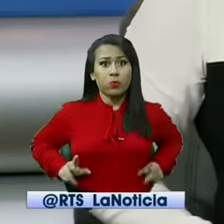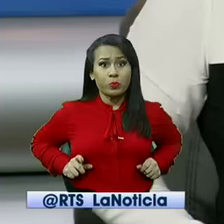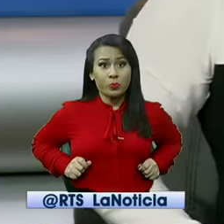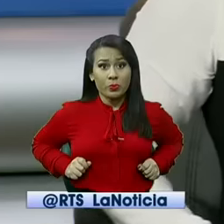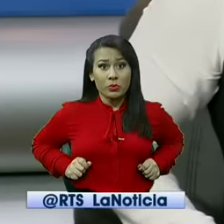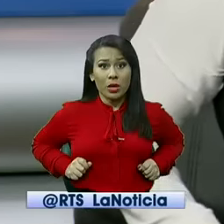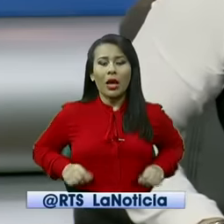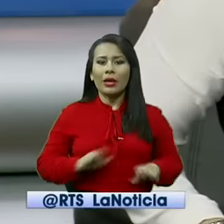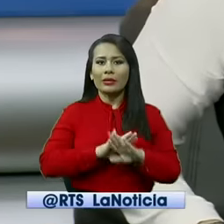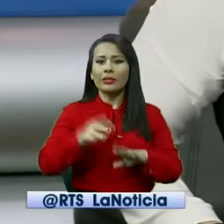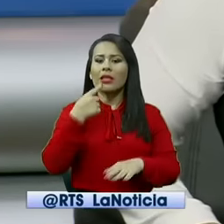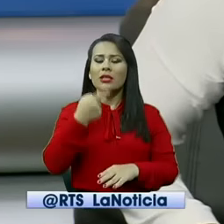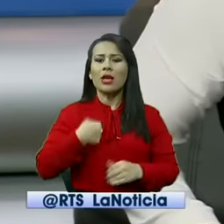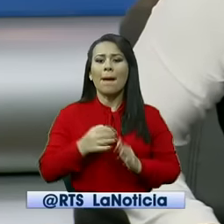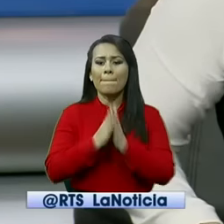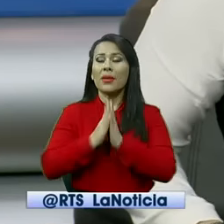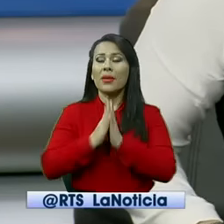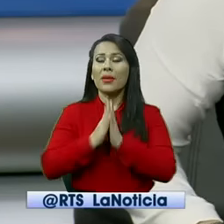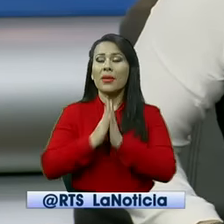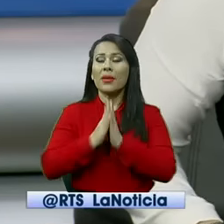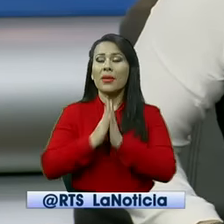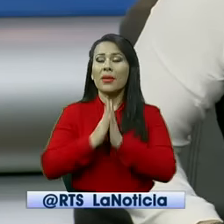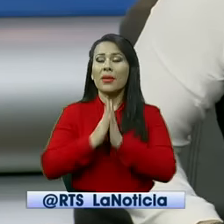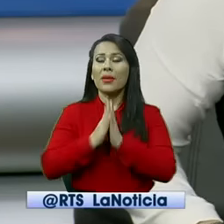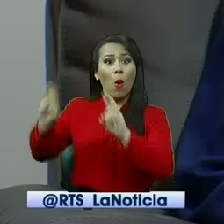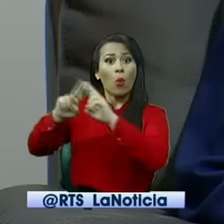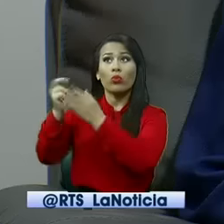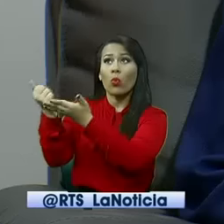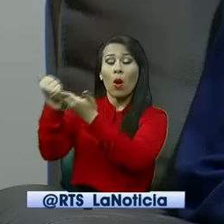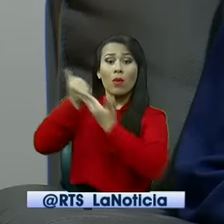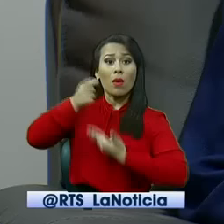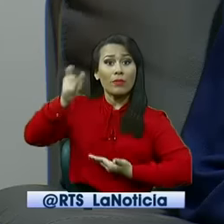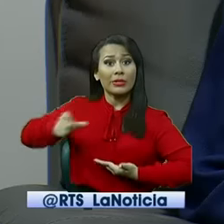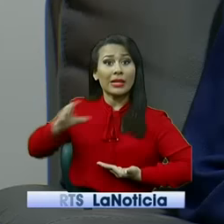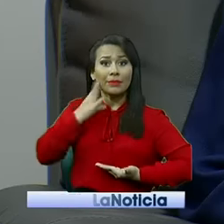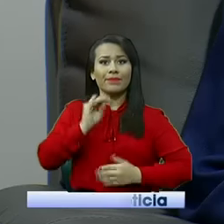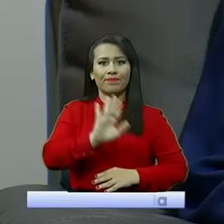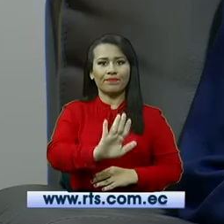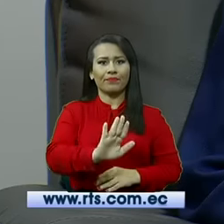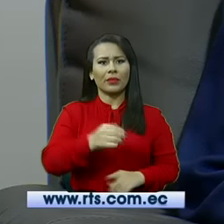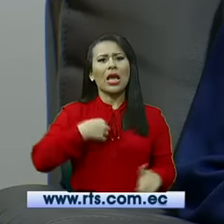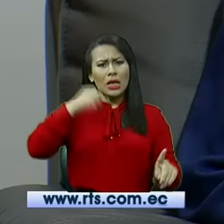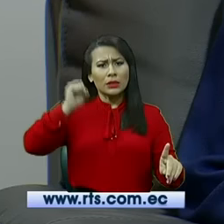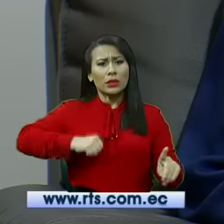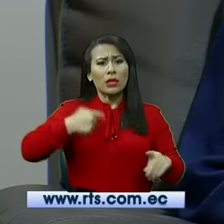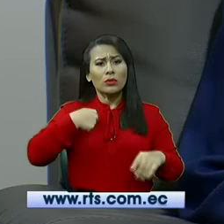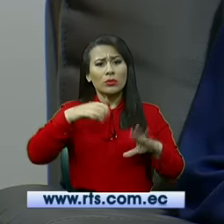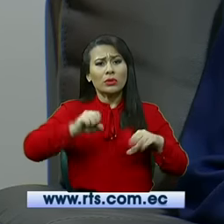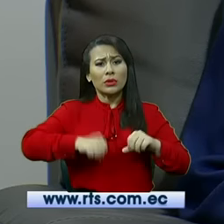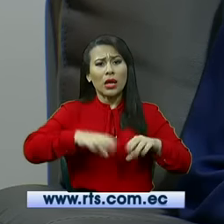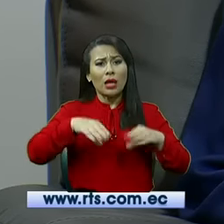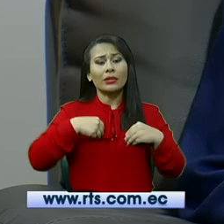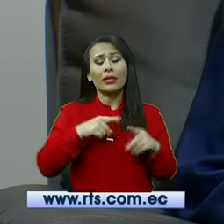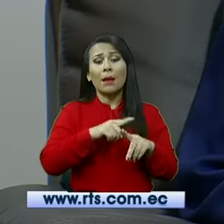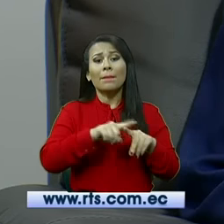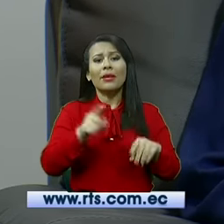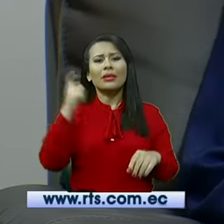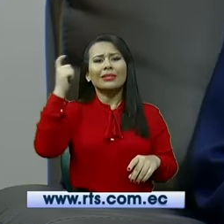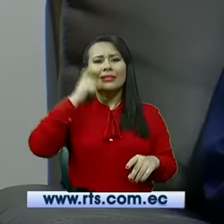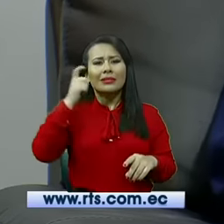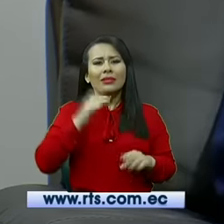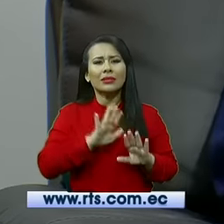manifestado que ya ha pedido asesoría y ayuda a las Naciones Unidas sí es necesario indiscutiblemente Pero para esto se